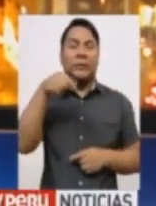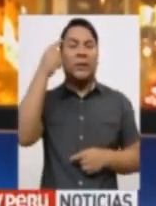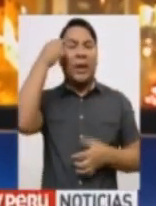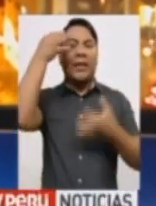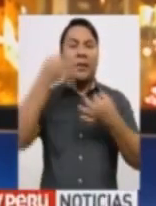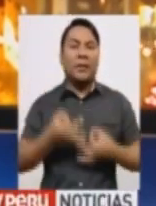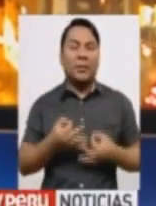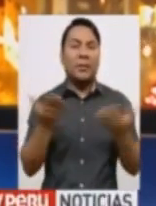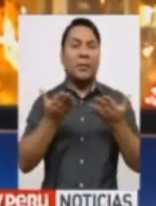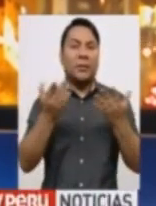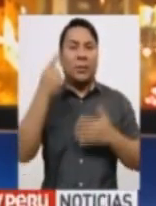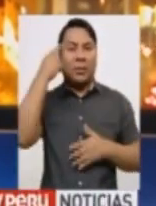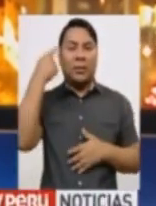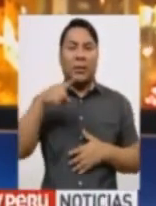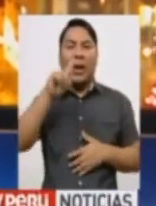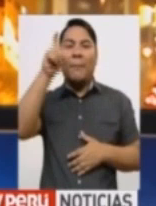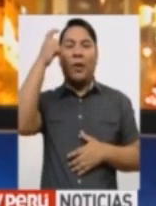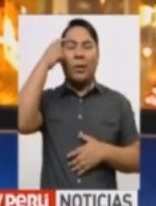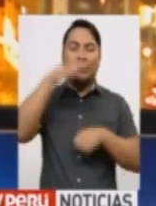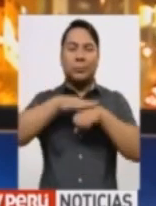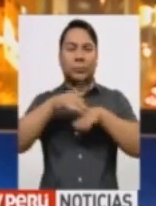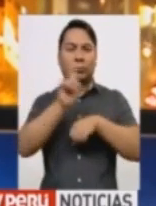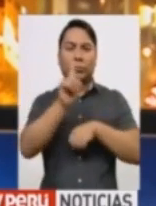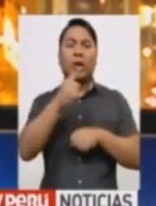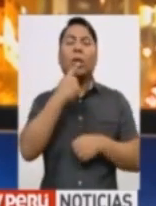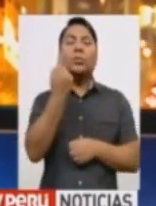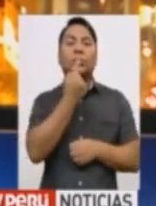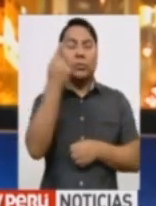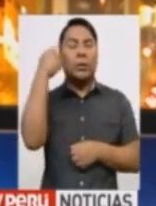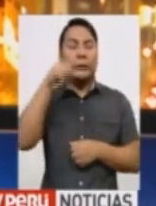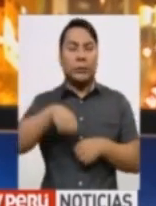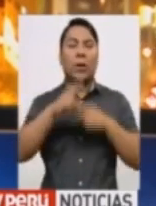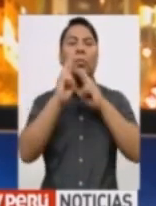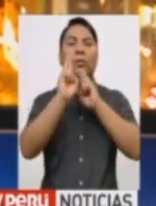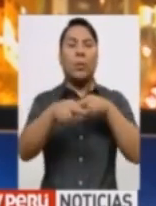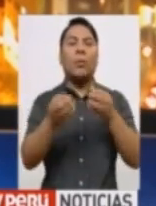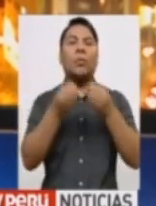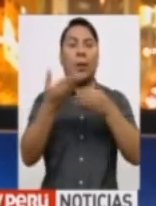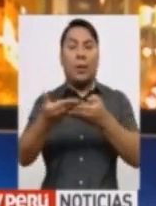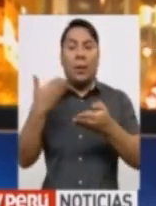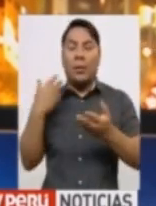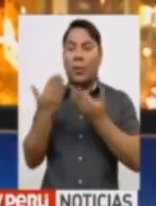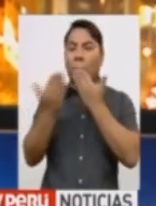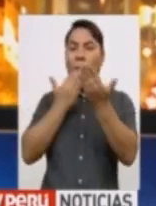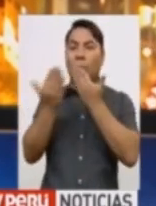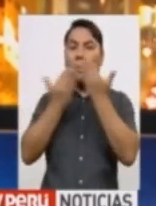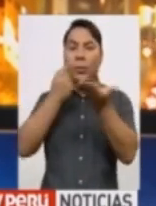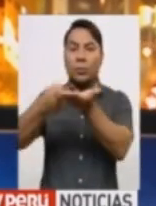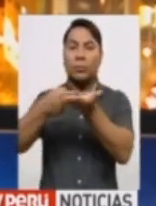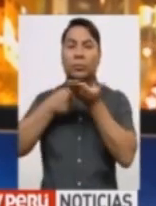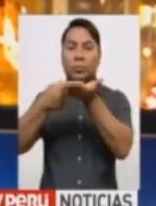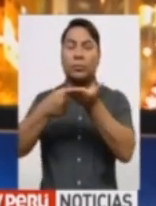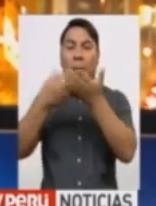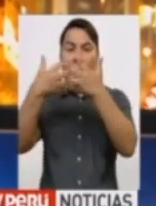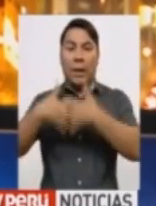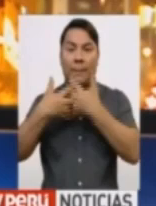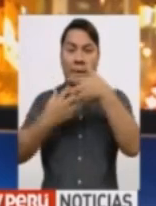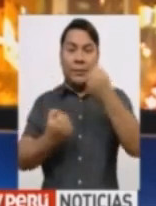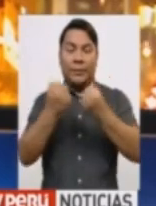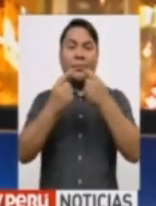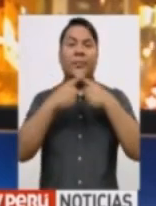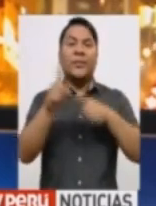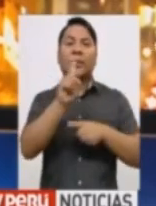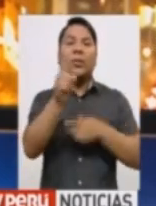decisión tenga algún sesgo político y aseguró que se trata del resultado de una negociación bilateral. Sin embargo, no explicó cómo se